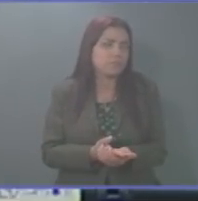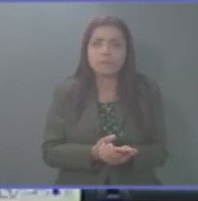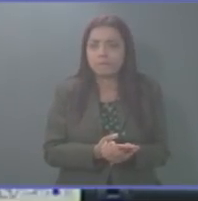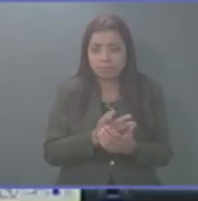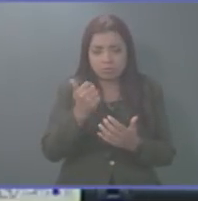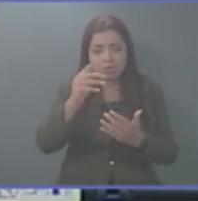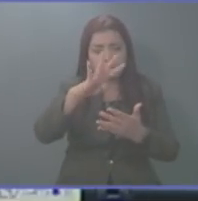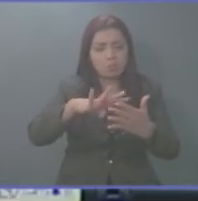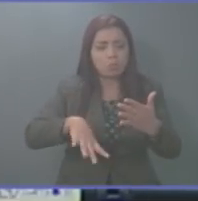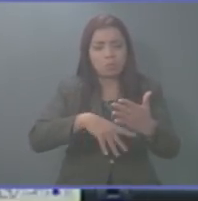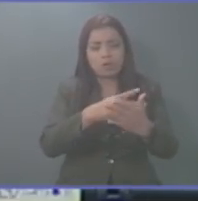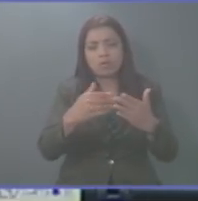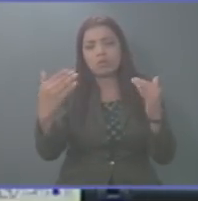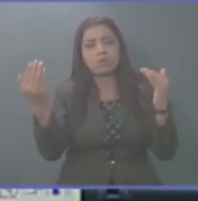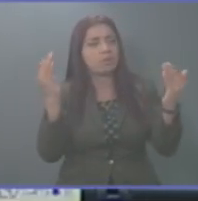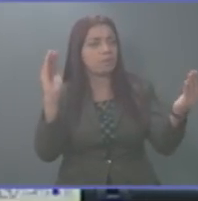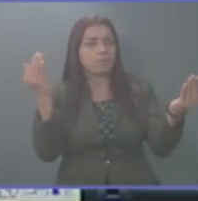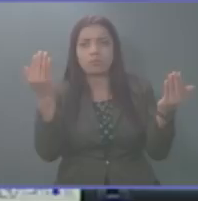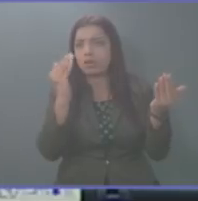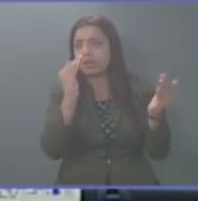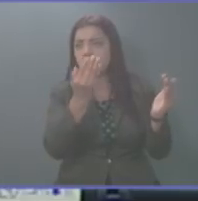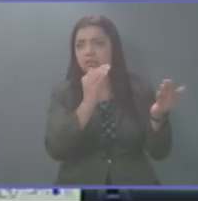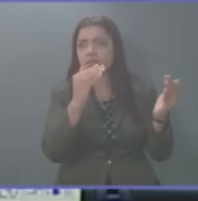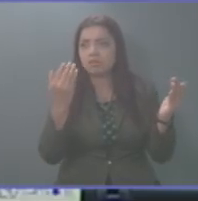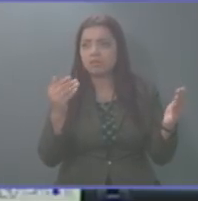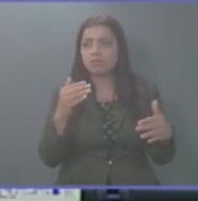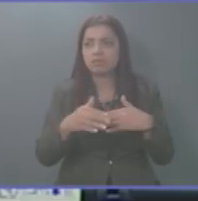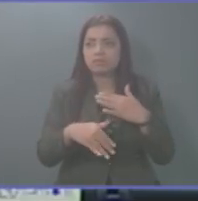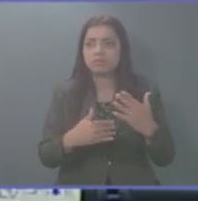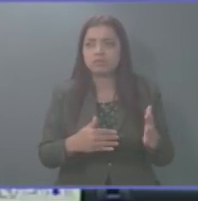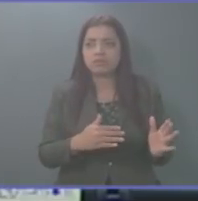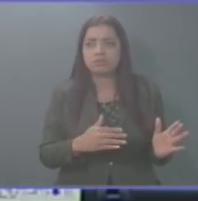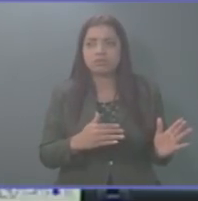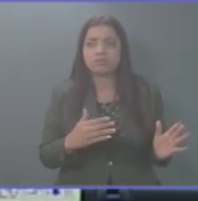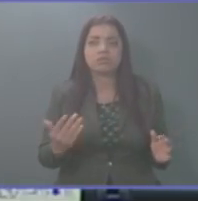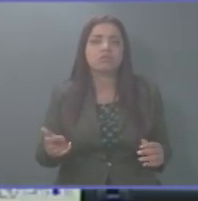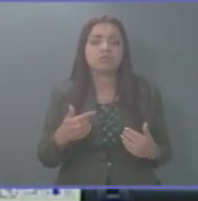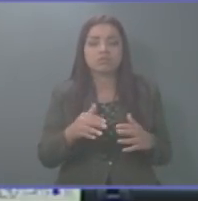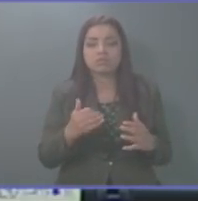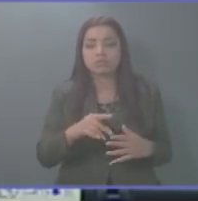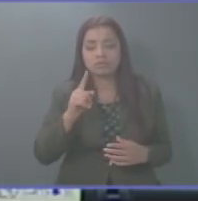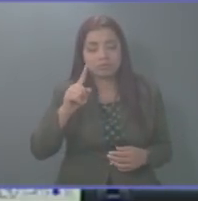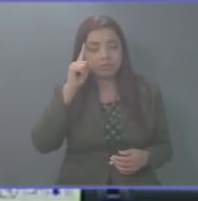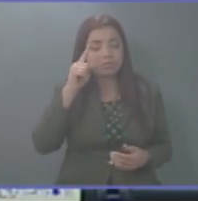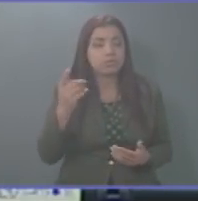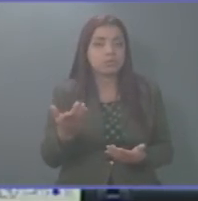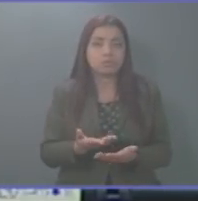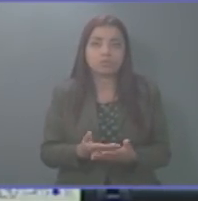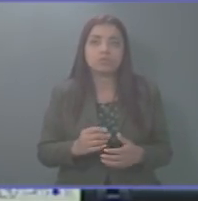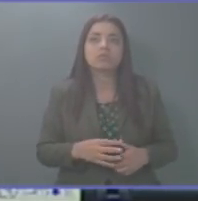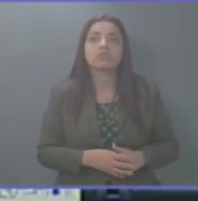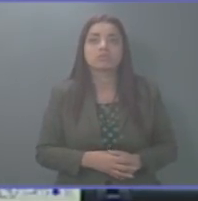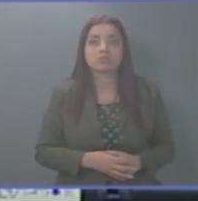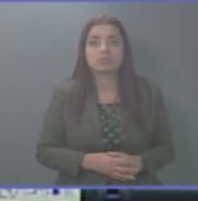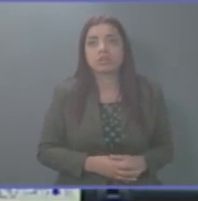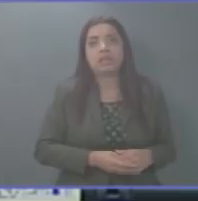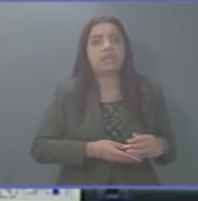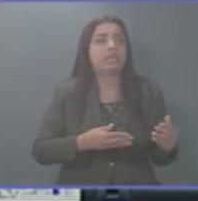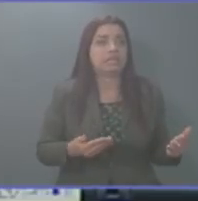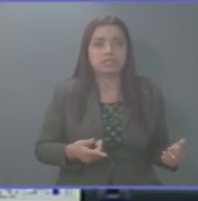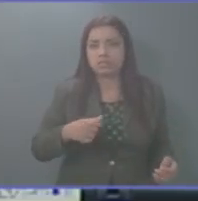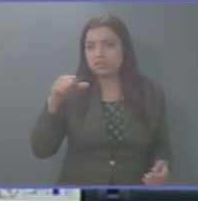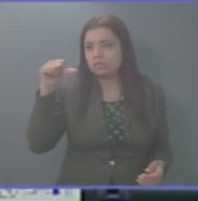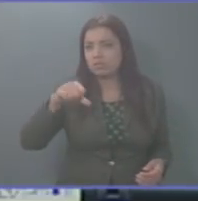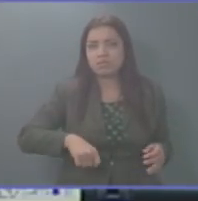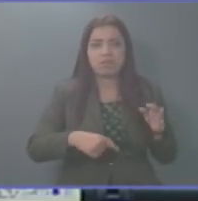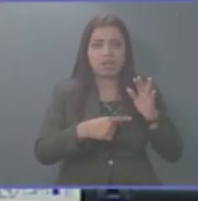cuadro comparativo y se elabora un proyecto en función de las diferentes propuestas que se han planteado. Eso da un mal